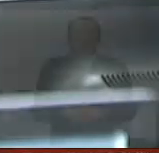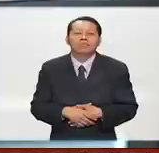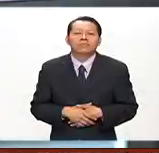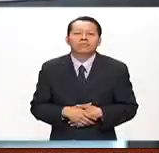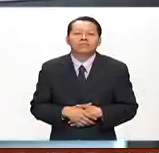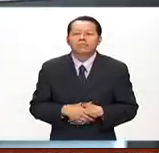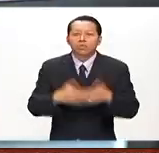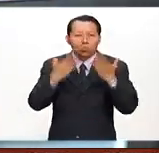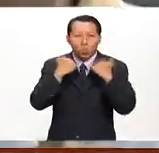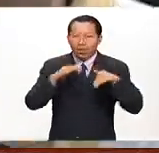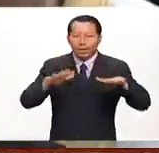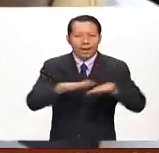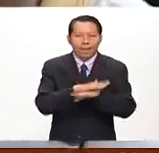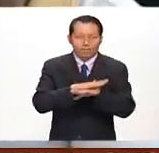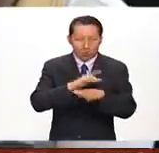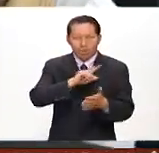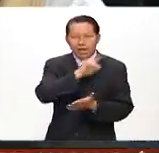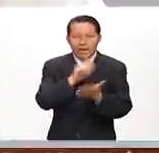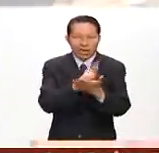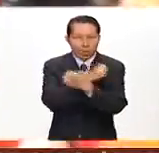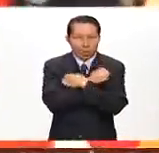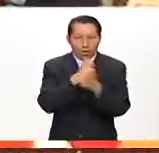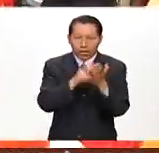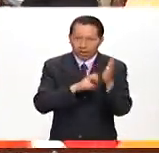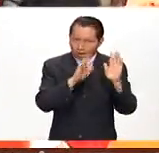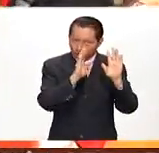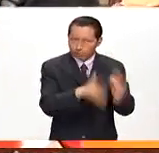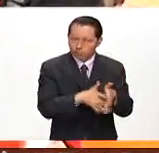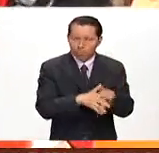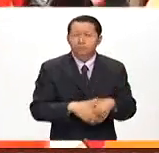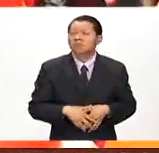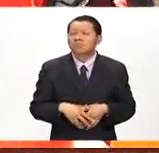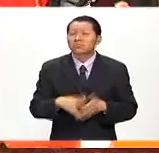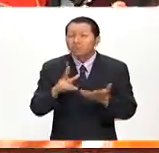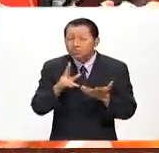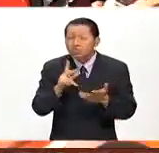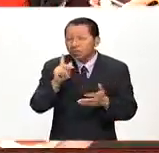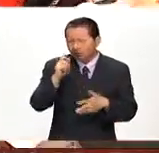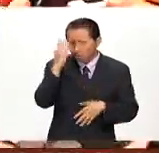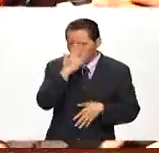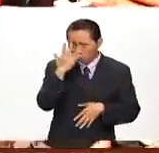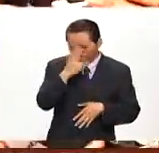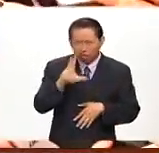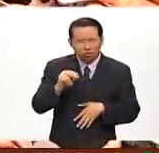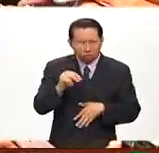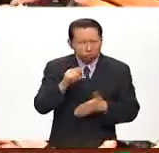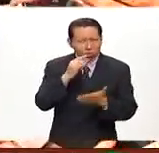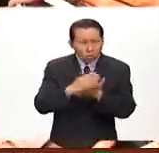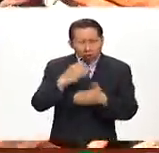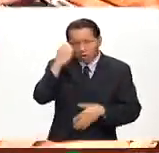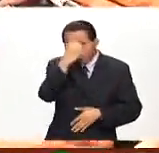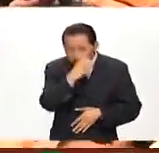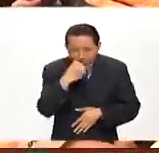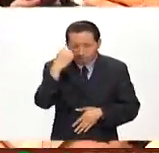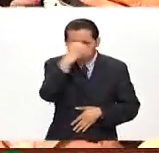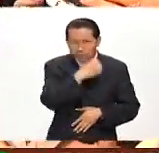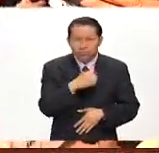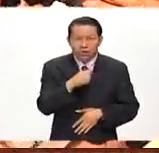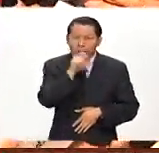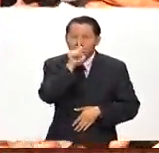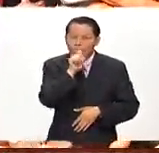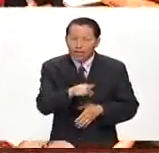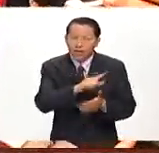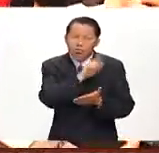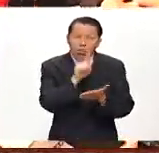Sin cambios en la reforma educativa. No son ajustes, no se confundan, son simplemente revisar lo que la propia reforma, lo